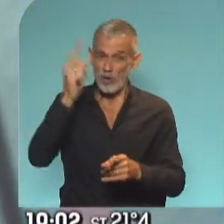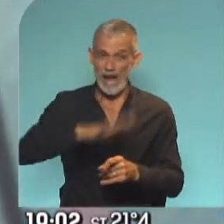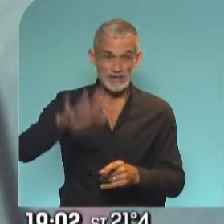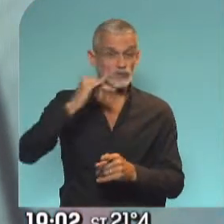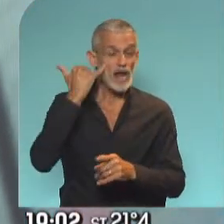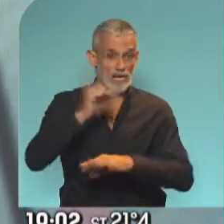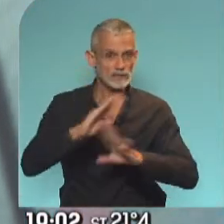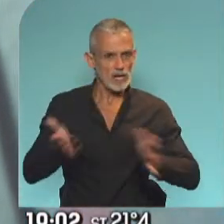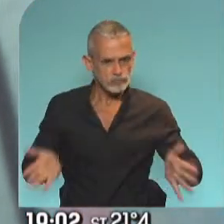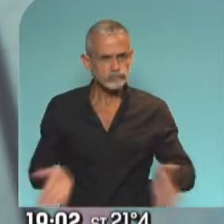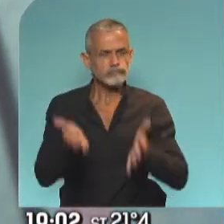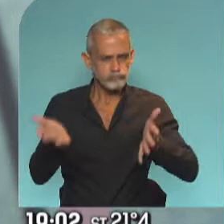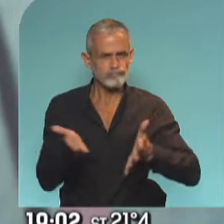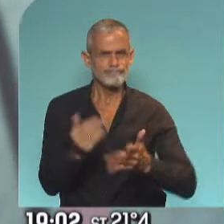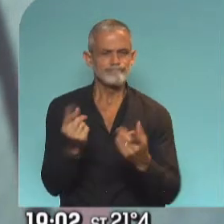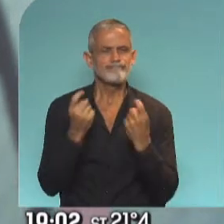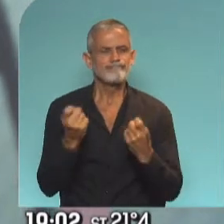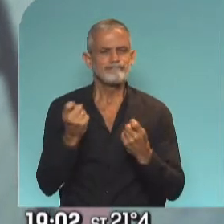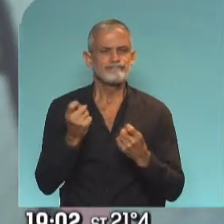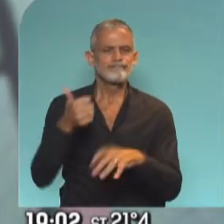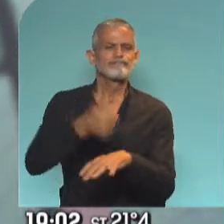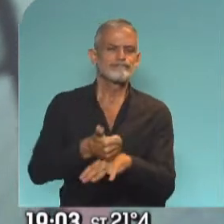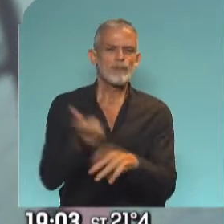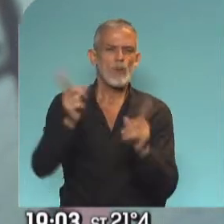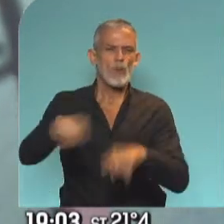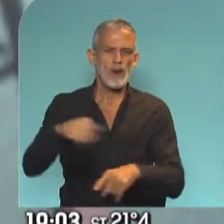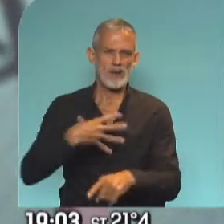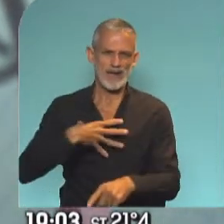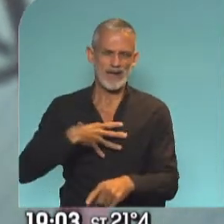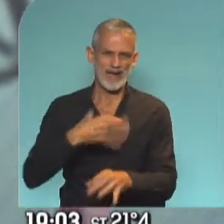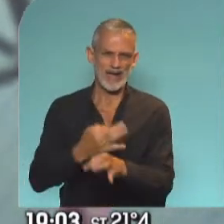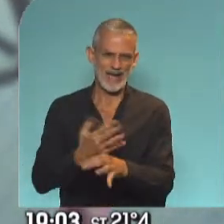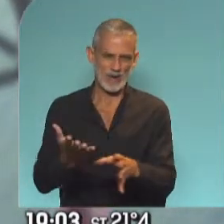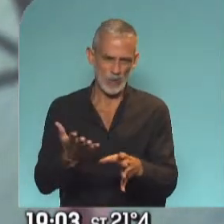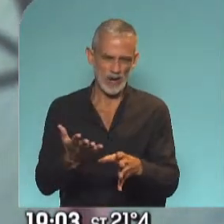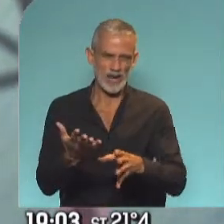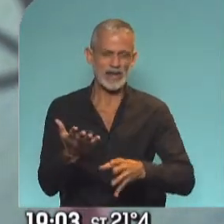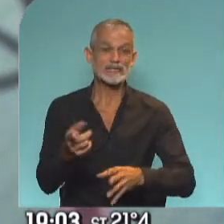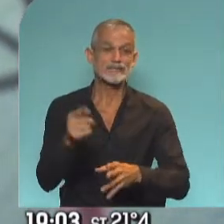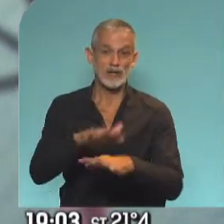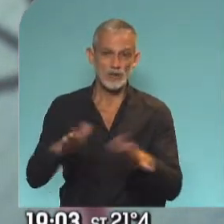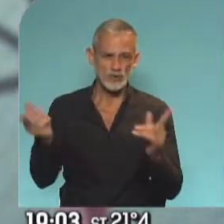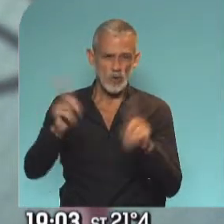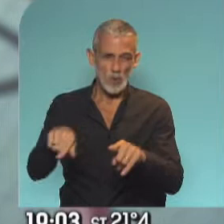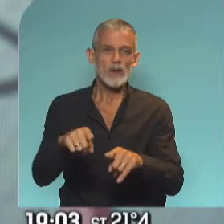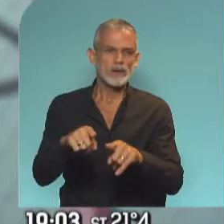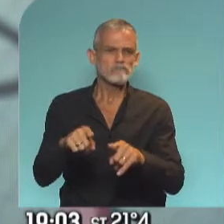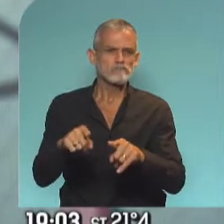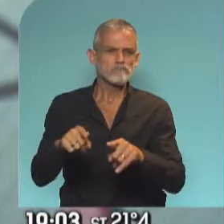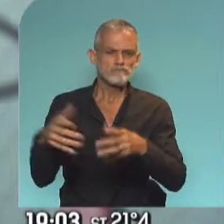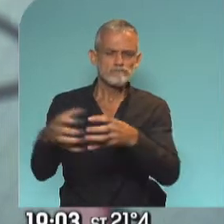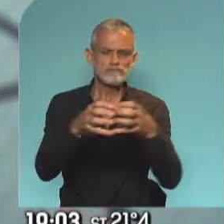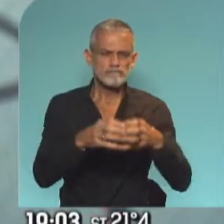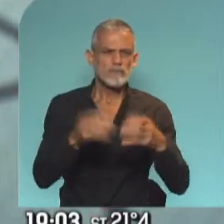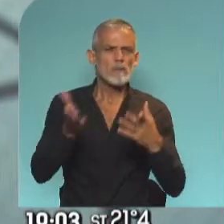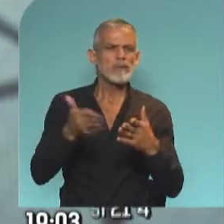ha promovido la necesidad de la presencialidad, desde diversos sectores se pide la apertura de las aulas. En minutos lo